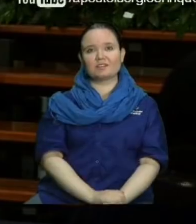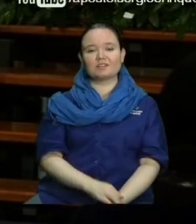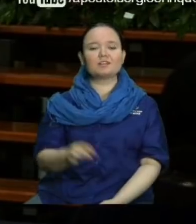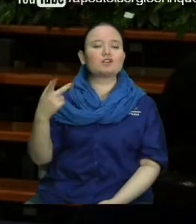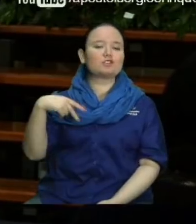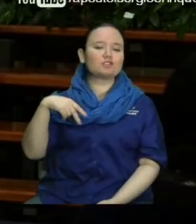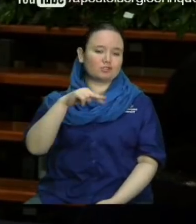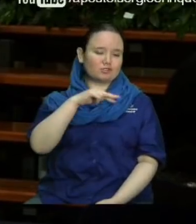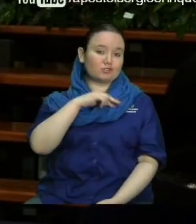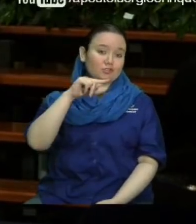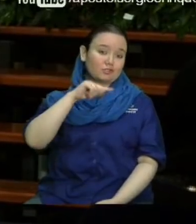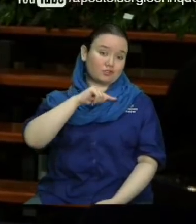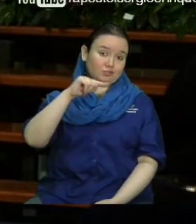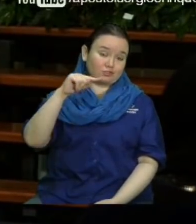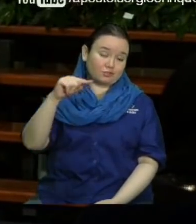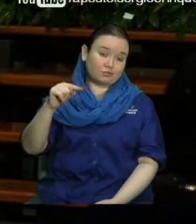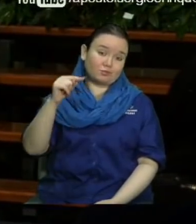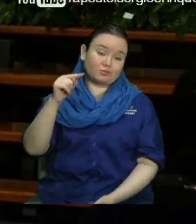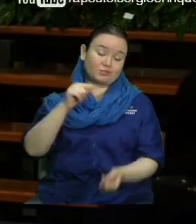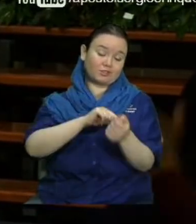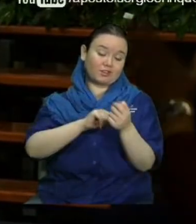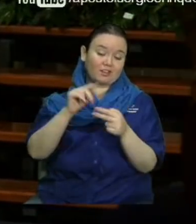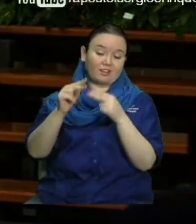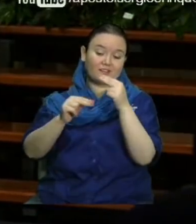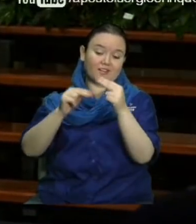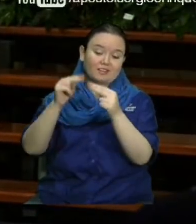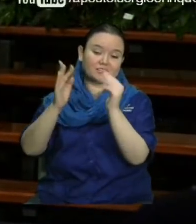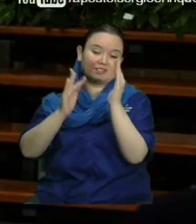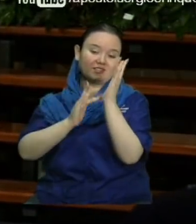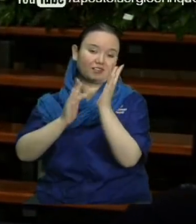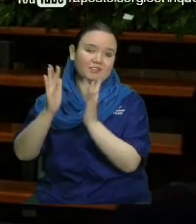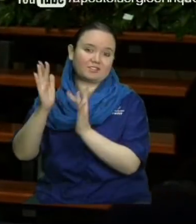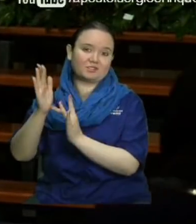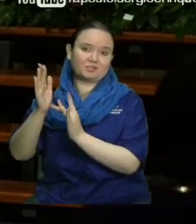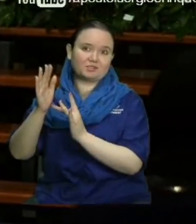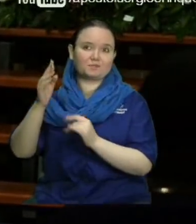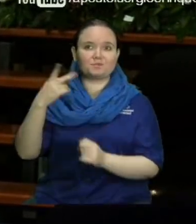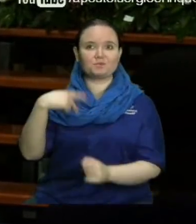somos de la generación de Jesús. Nuestro lugar está